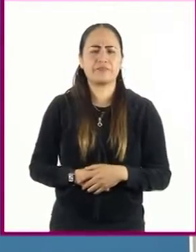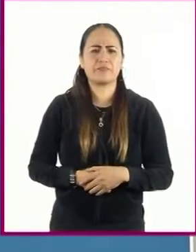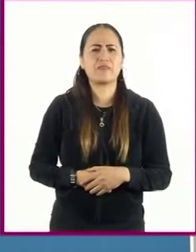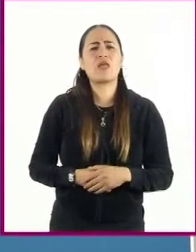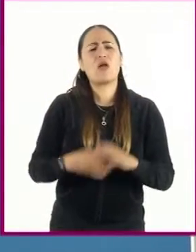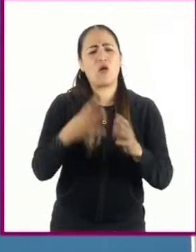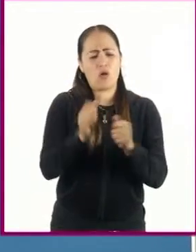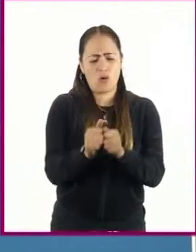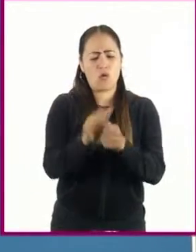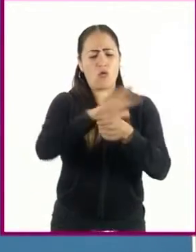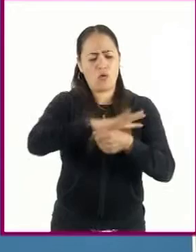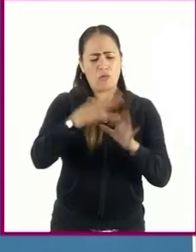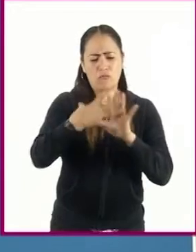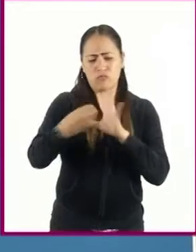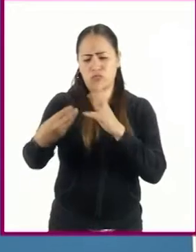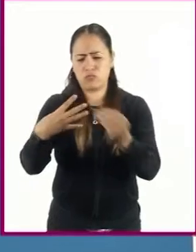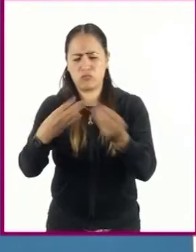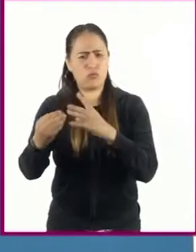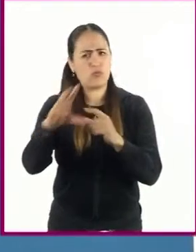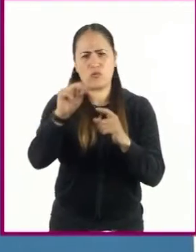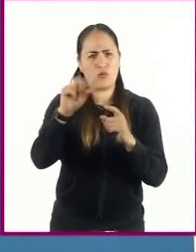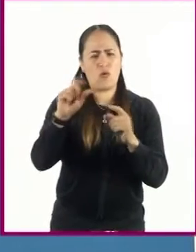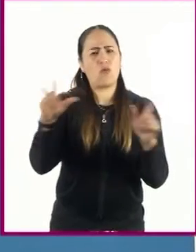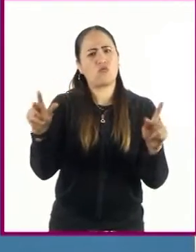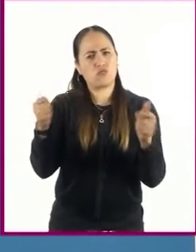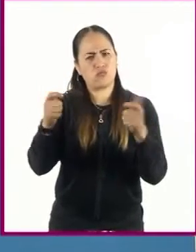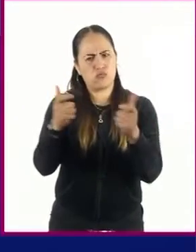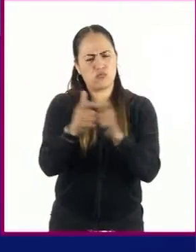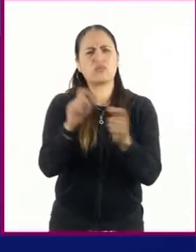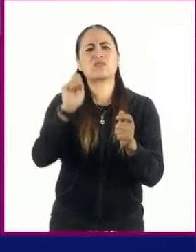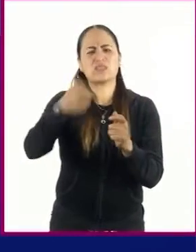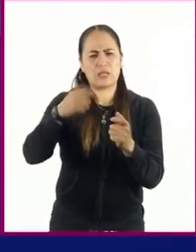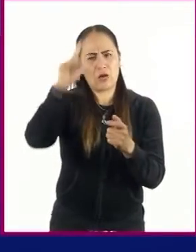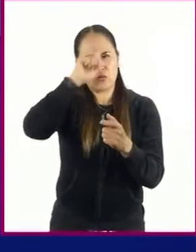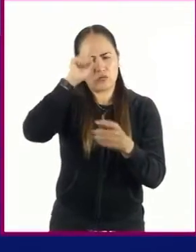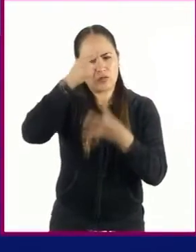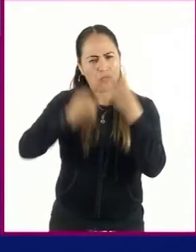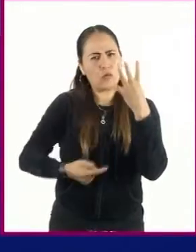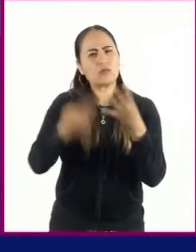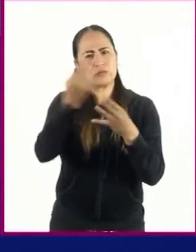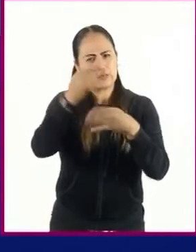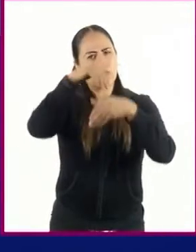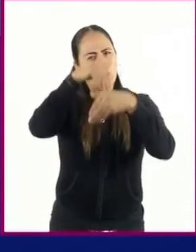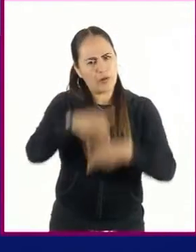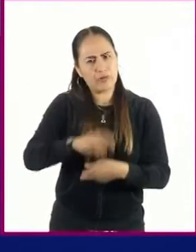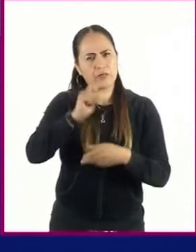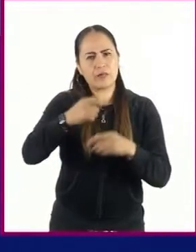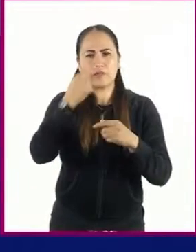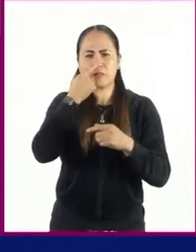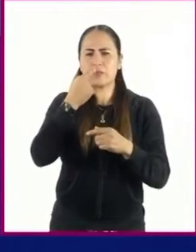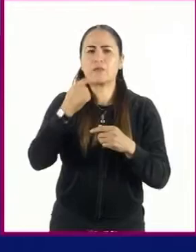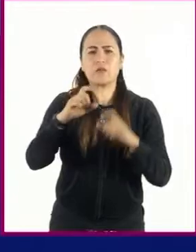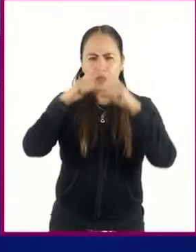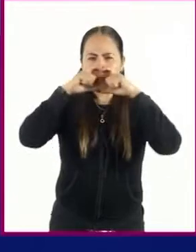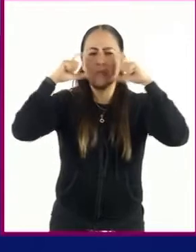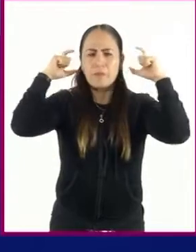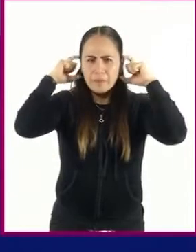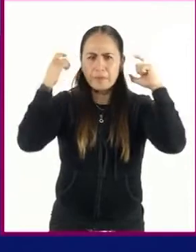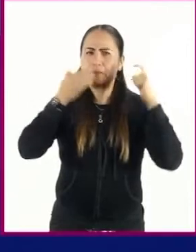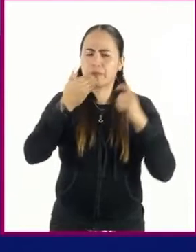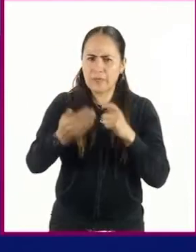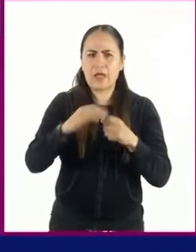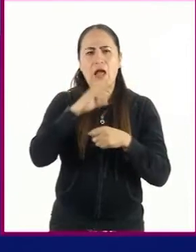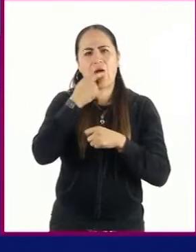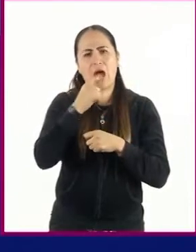por COVID-19 es importante seguir con las medidas sanitarias como el uso correcto del cubrebocas, lavarse las manos con agua y